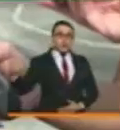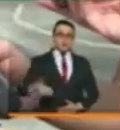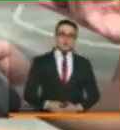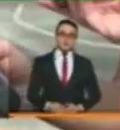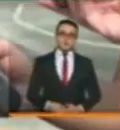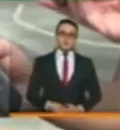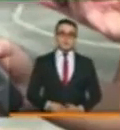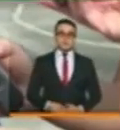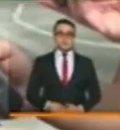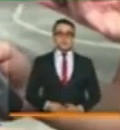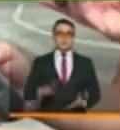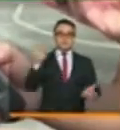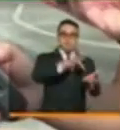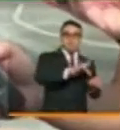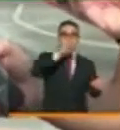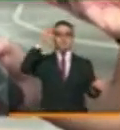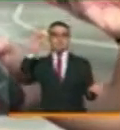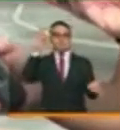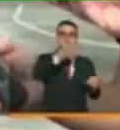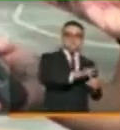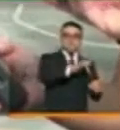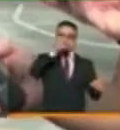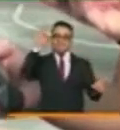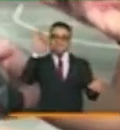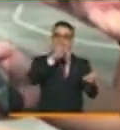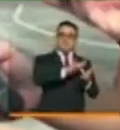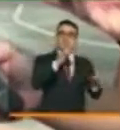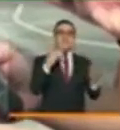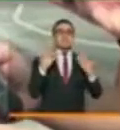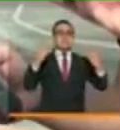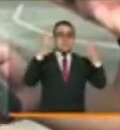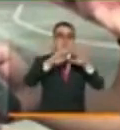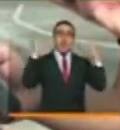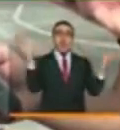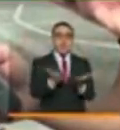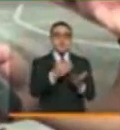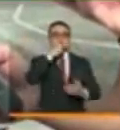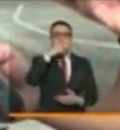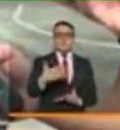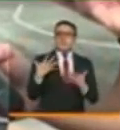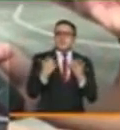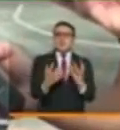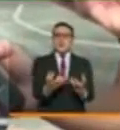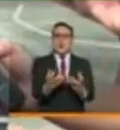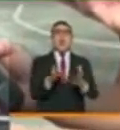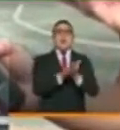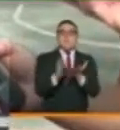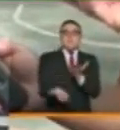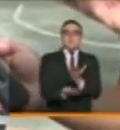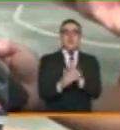oportunidad de brindarles a los niños los espacios que tanto están anhelando, obviamente con todos los